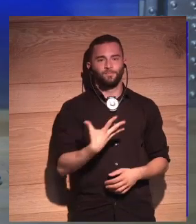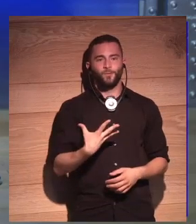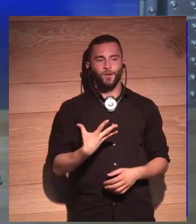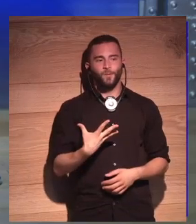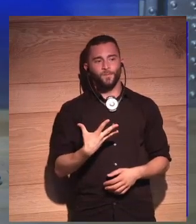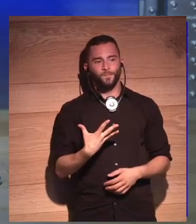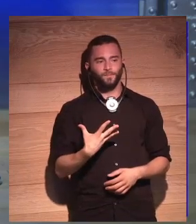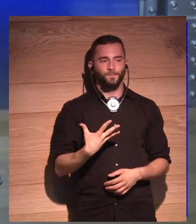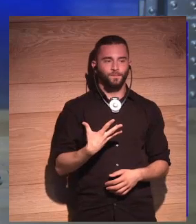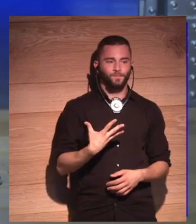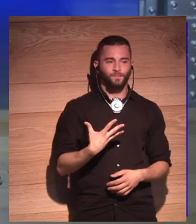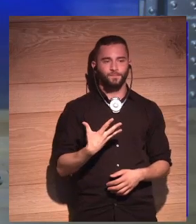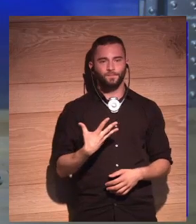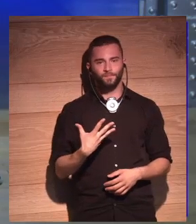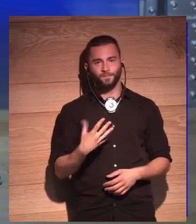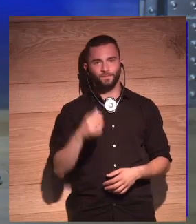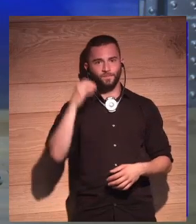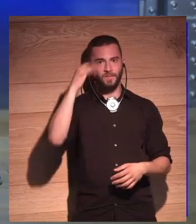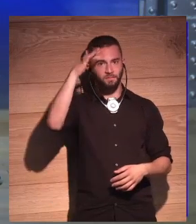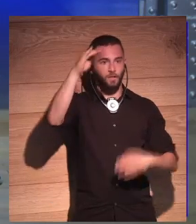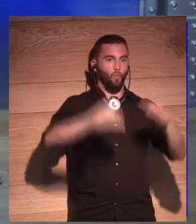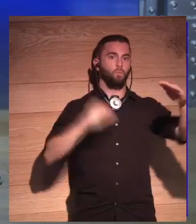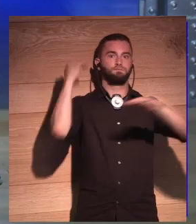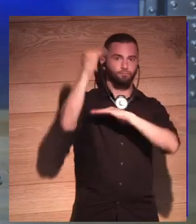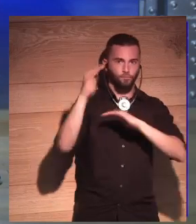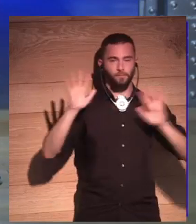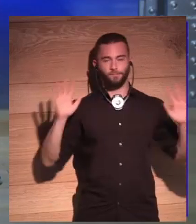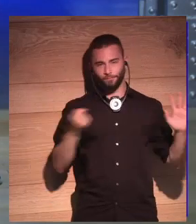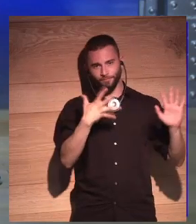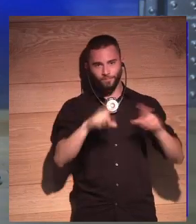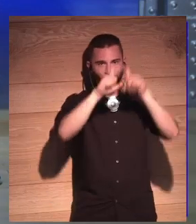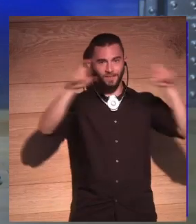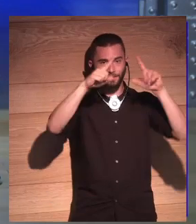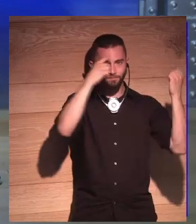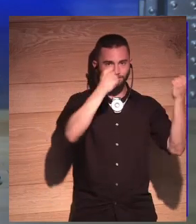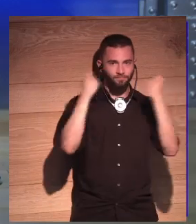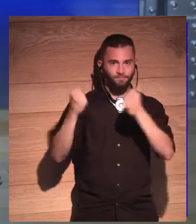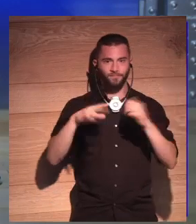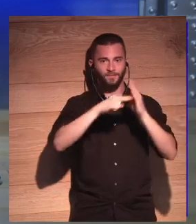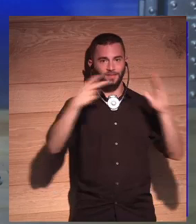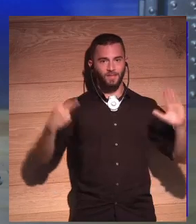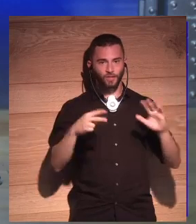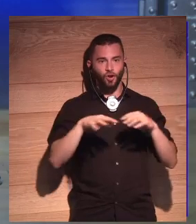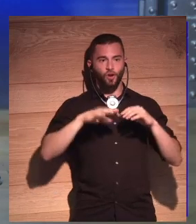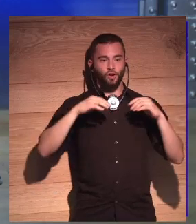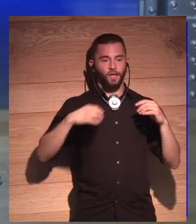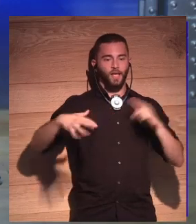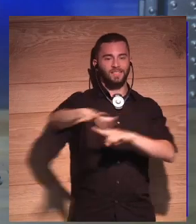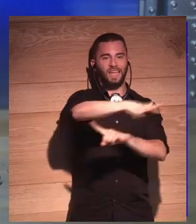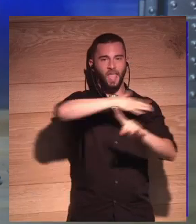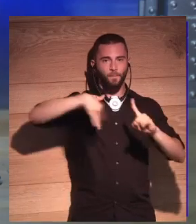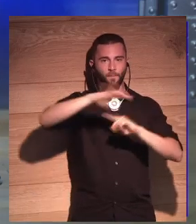pasa un poco las expectativas, pero bueno, somos una empresa especializada en tecnologías inmersivas con sede en